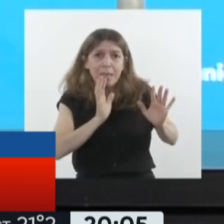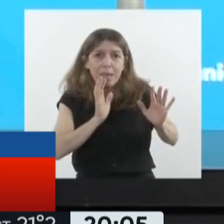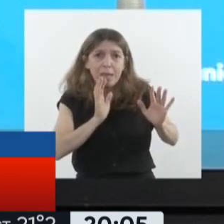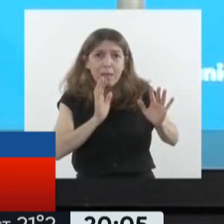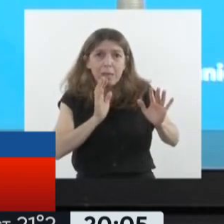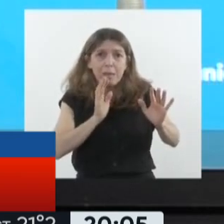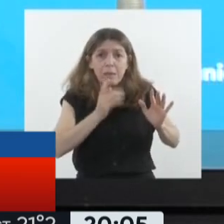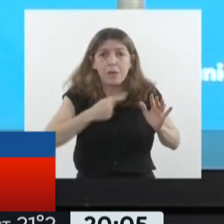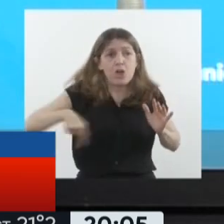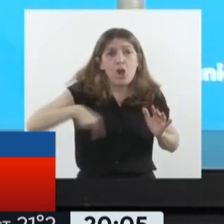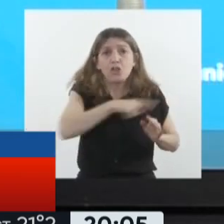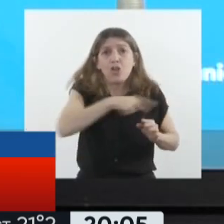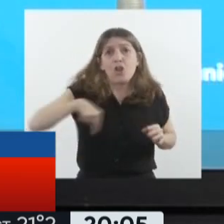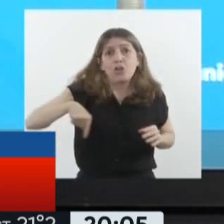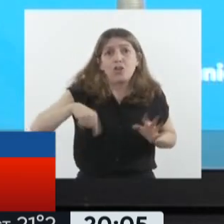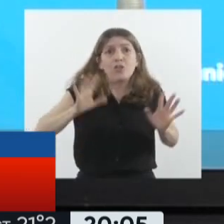Ninguno de nosotros quisiera